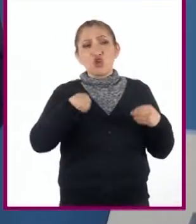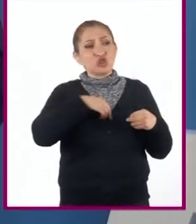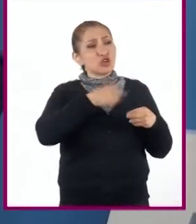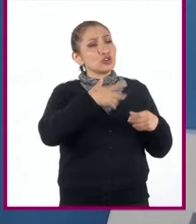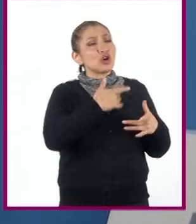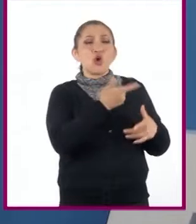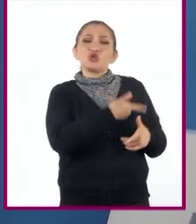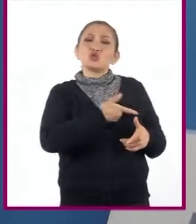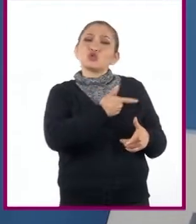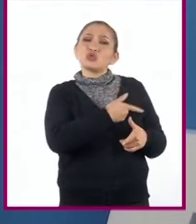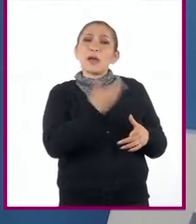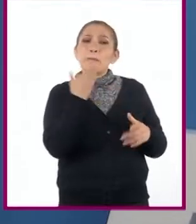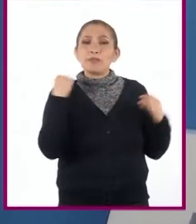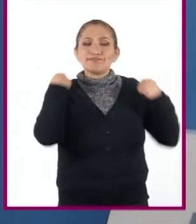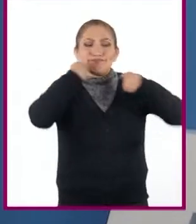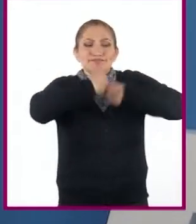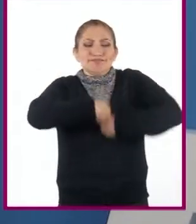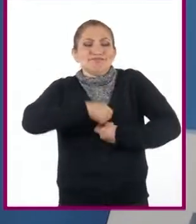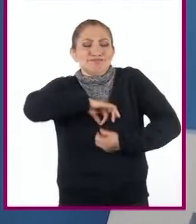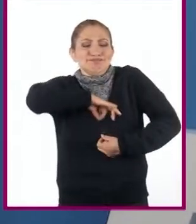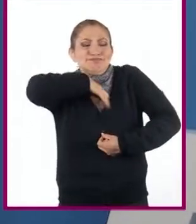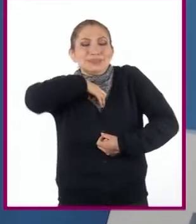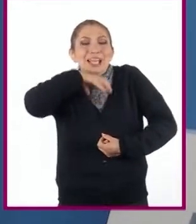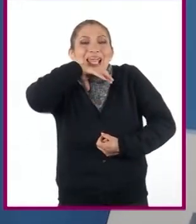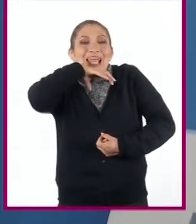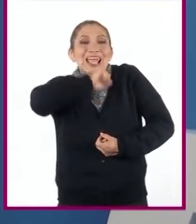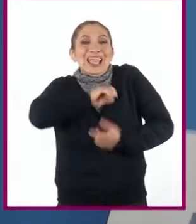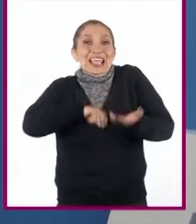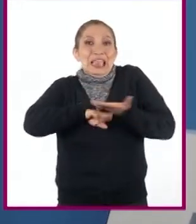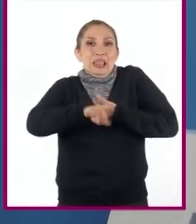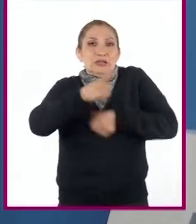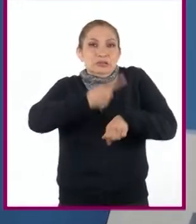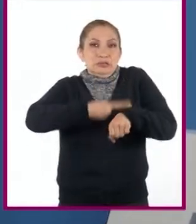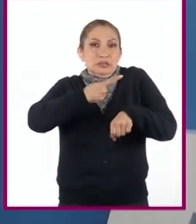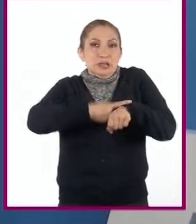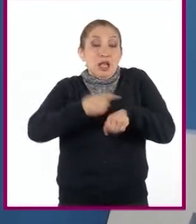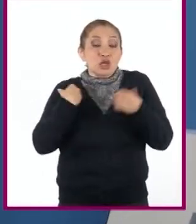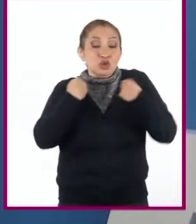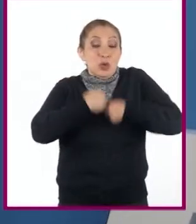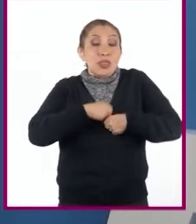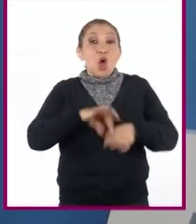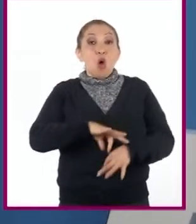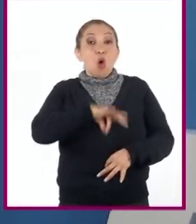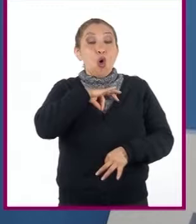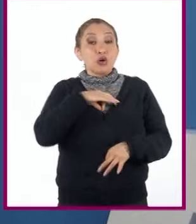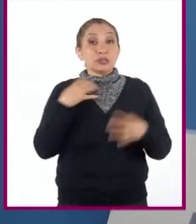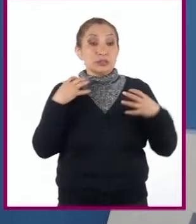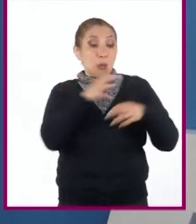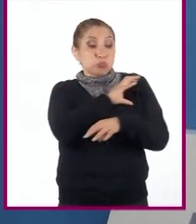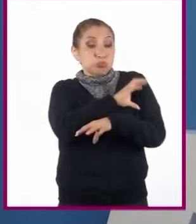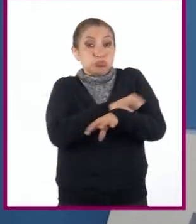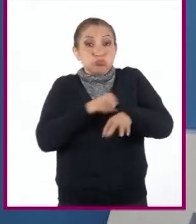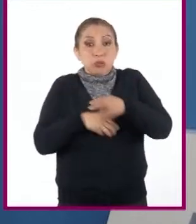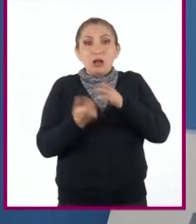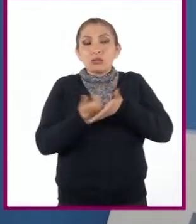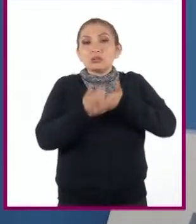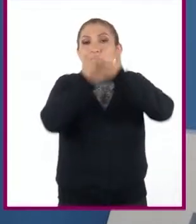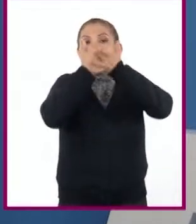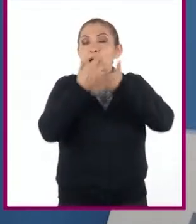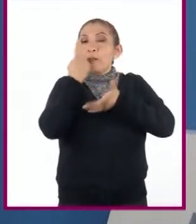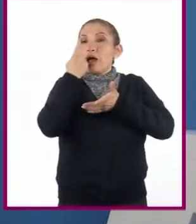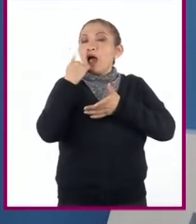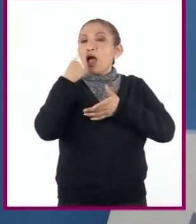nosotros nos gusta estar bien abrigados y así evitar enfermarnos. Los suéteres o chamarras nos ayudan a mantener una